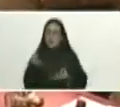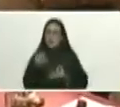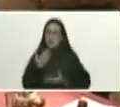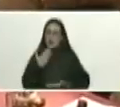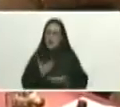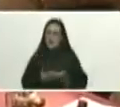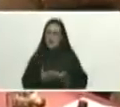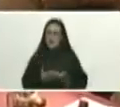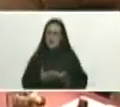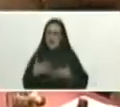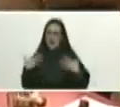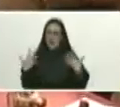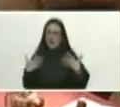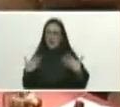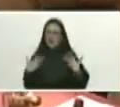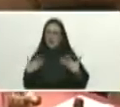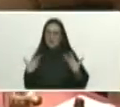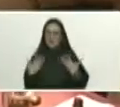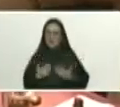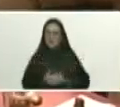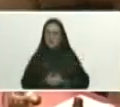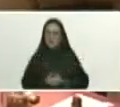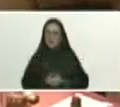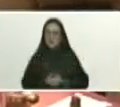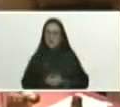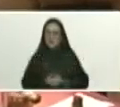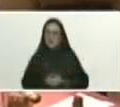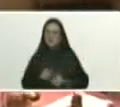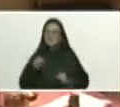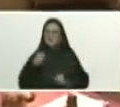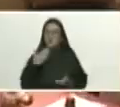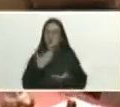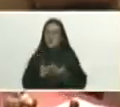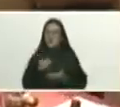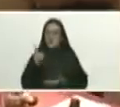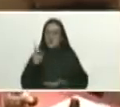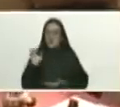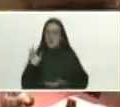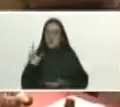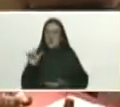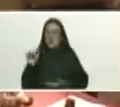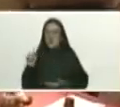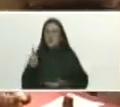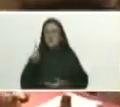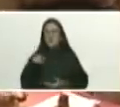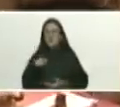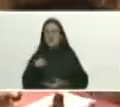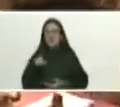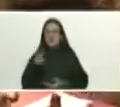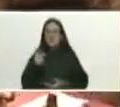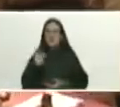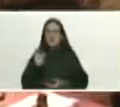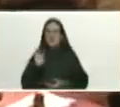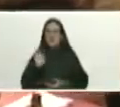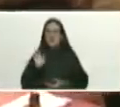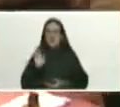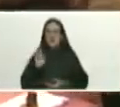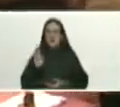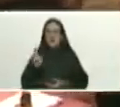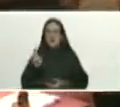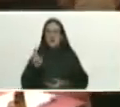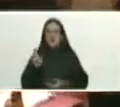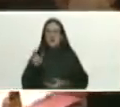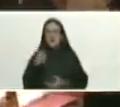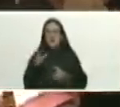gracias, agradecida, contenta por todo. Gracias. Muchas gracias, señora Delia. Y aquí también está Ferwinson, también este núcleo familiar